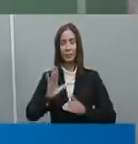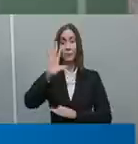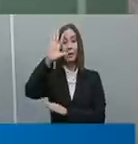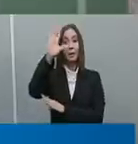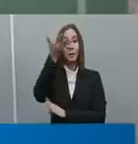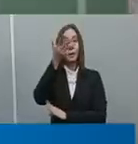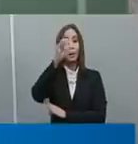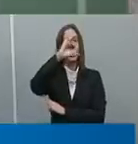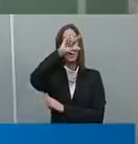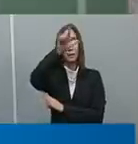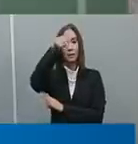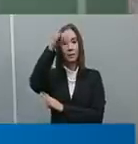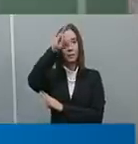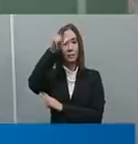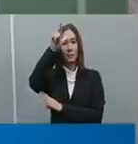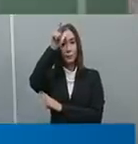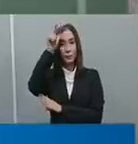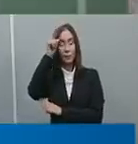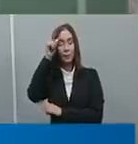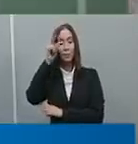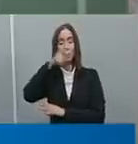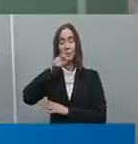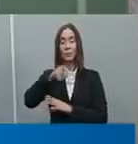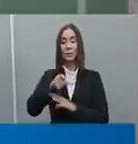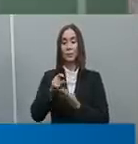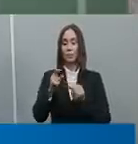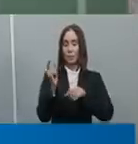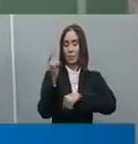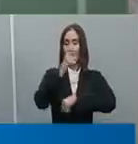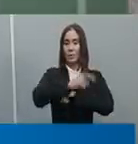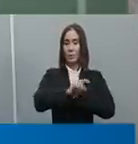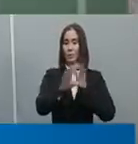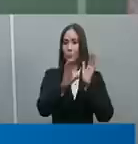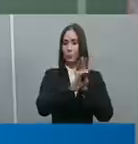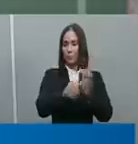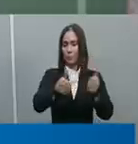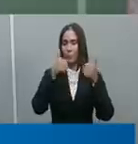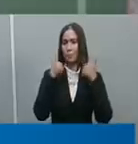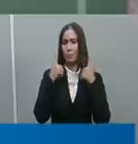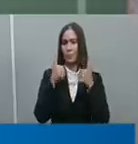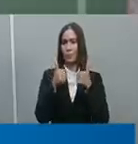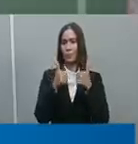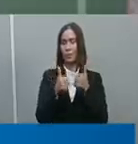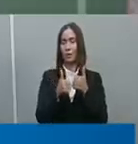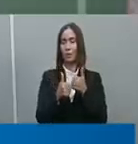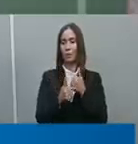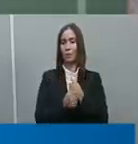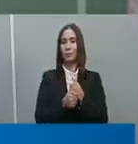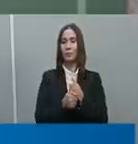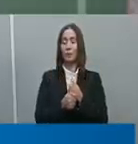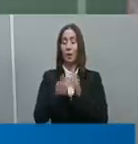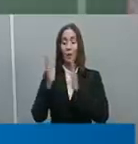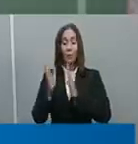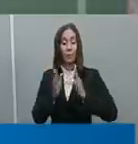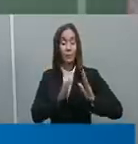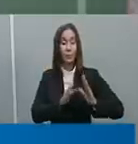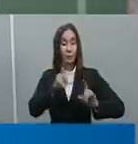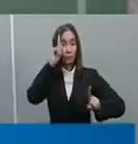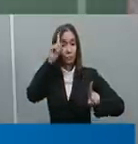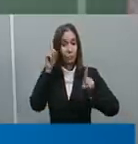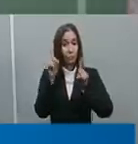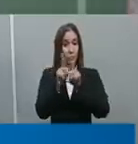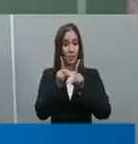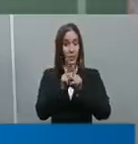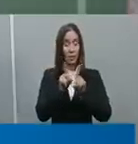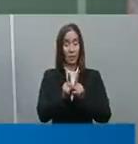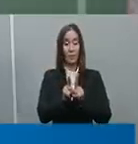convertirse en una fecha que recordemos como ejemplo de nuestra madurez democrática, como modelo de un proceso realizado de acuerdo a